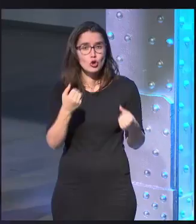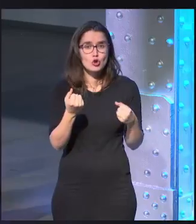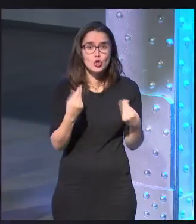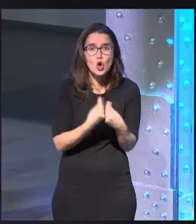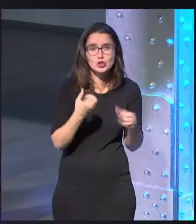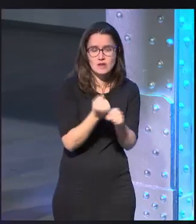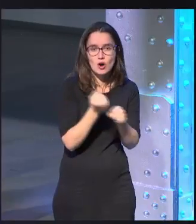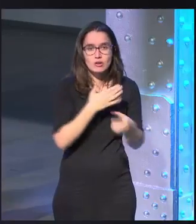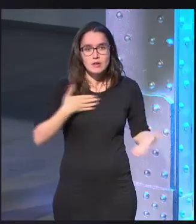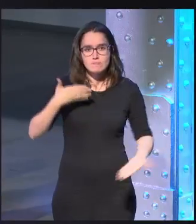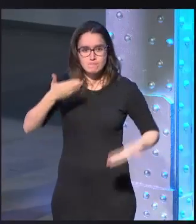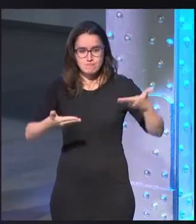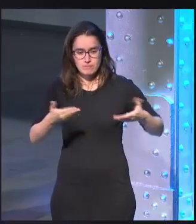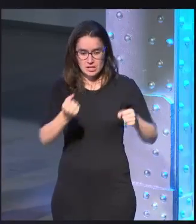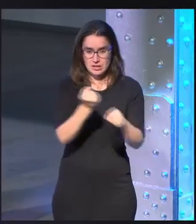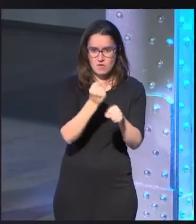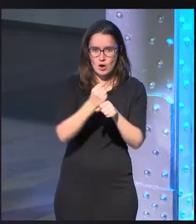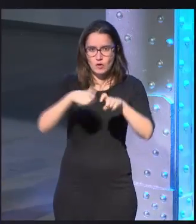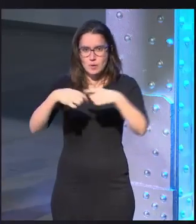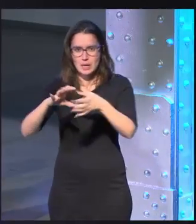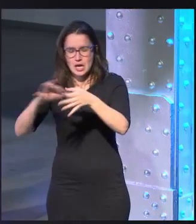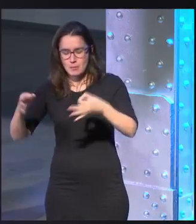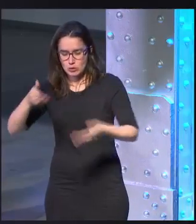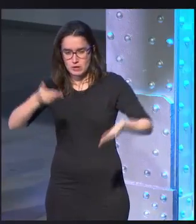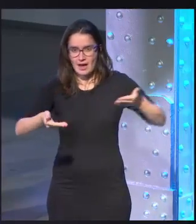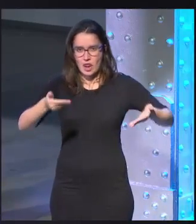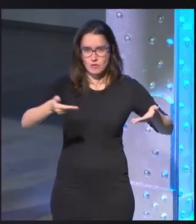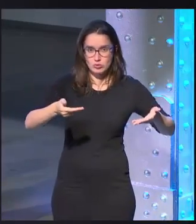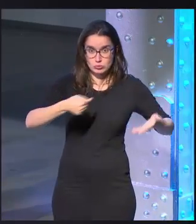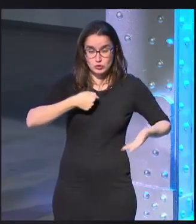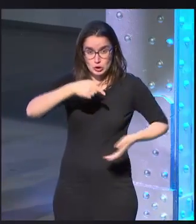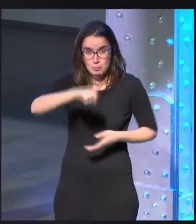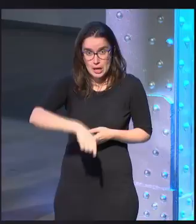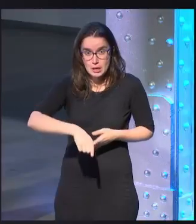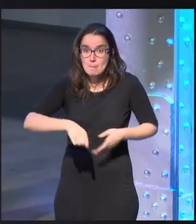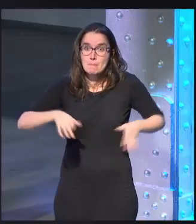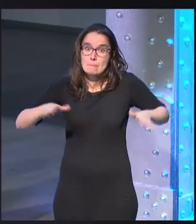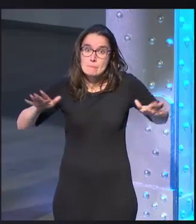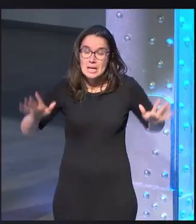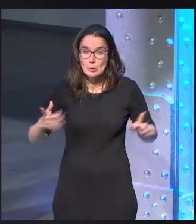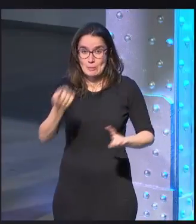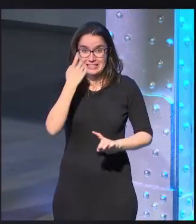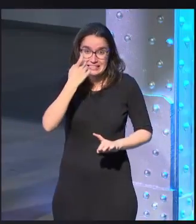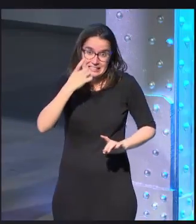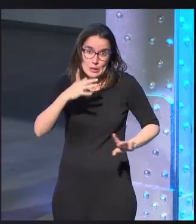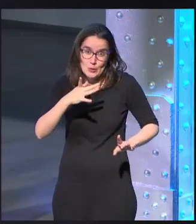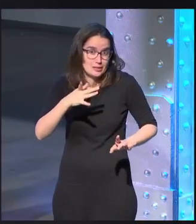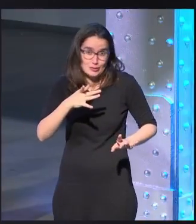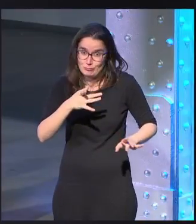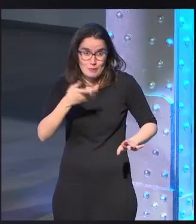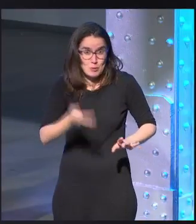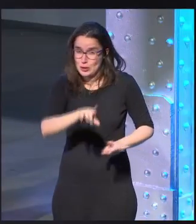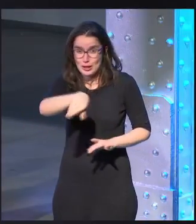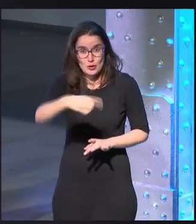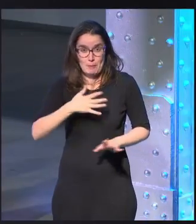un buen balance personal entre trabajo, familia y amigos. Cosa que yo también, pero me enseñaron a que eso no era lo